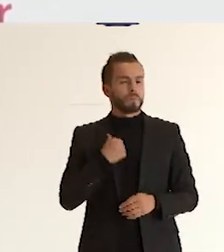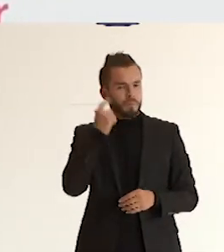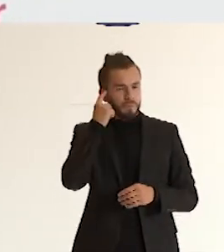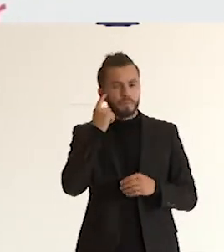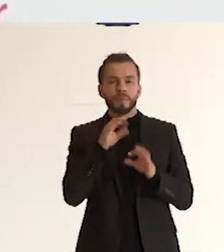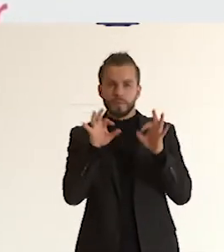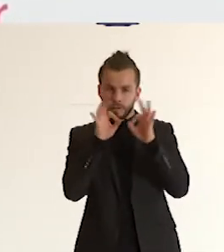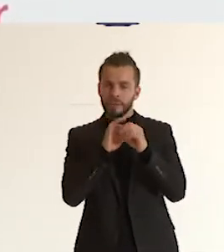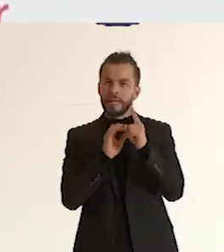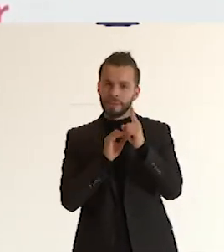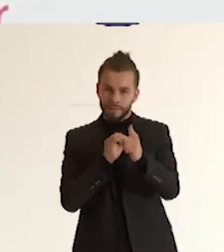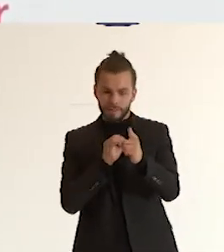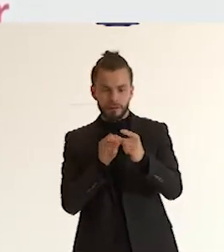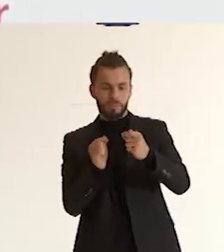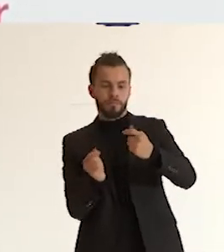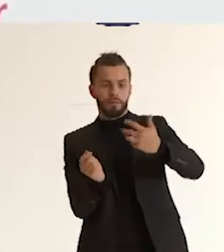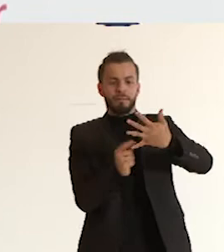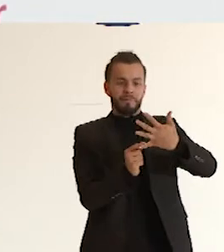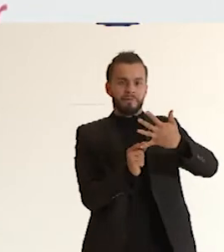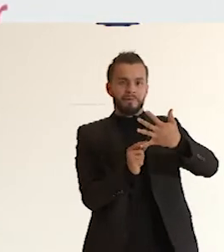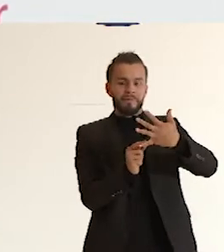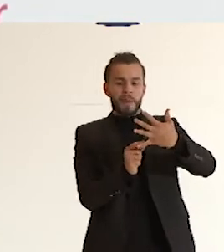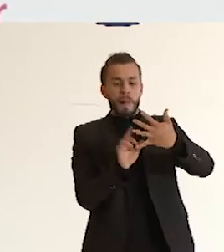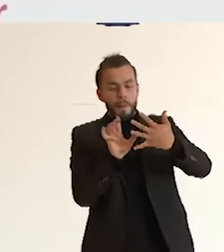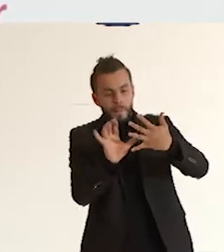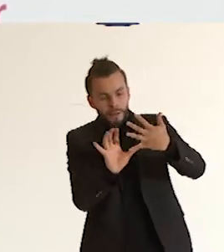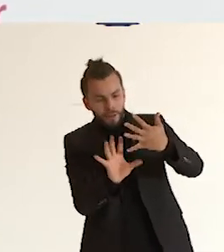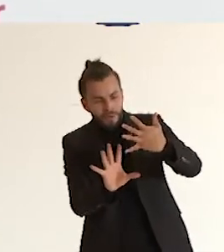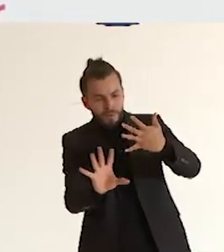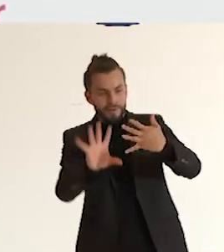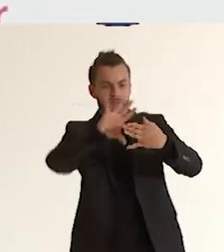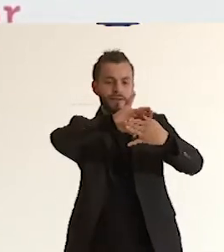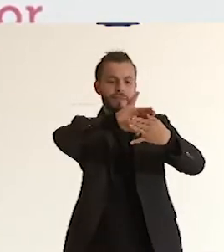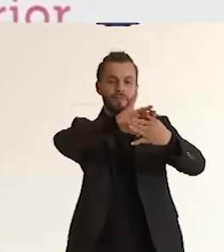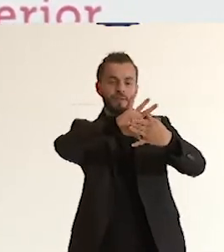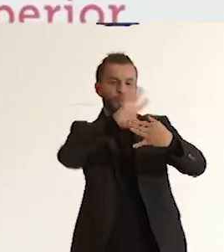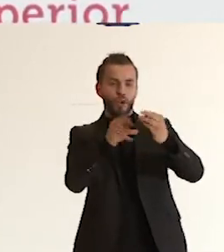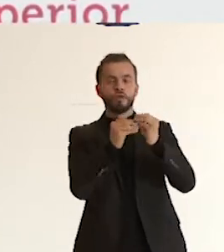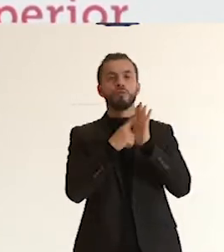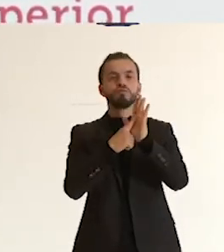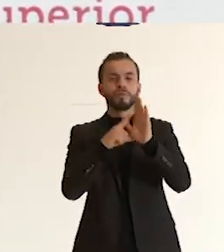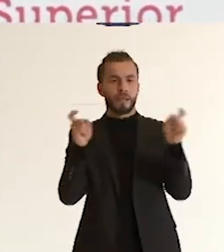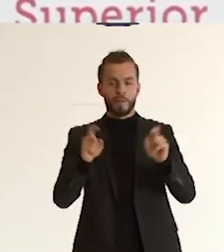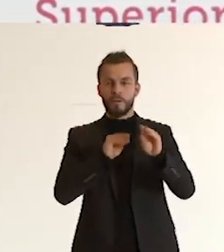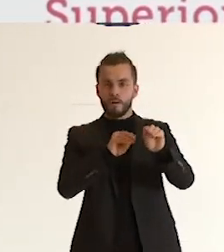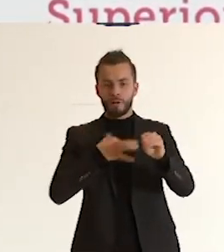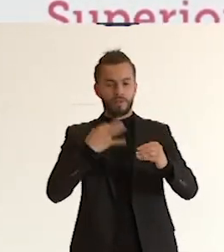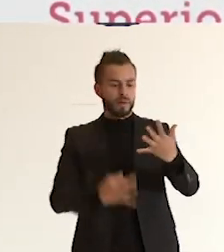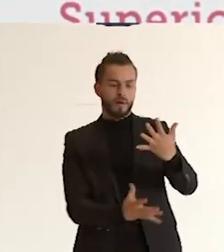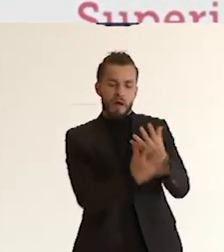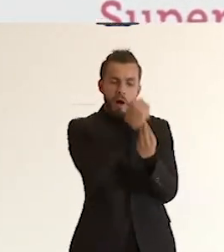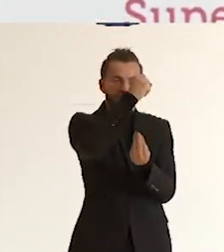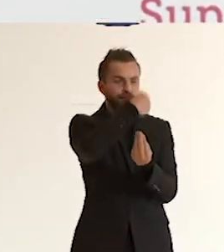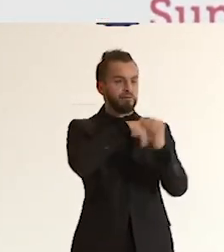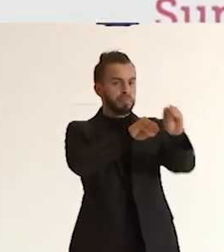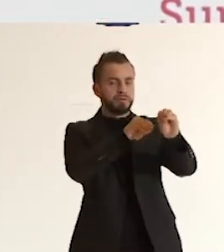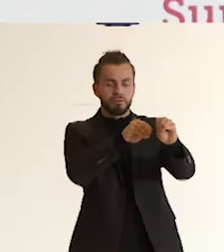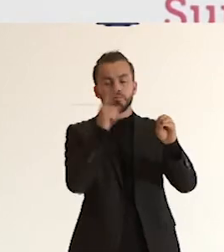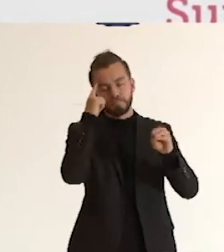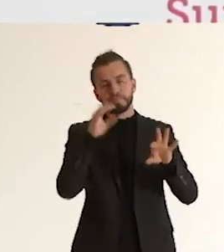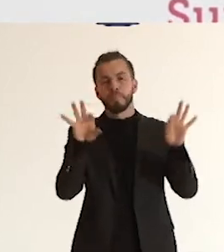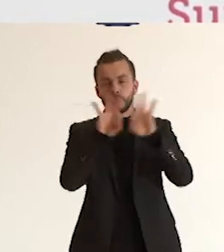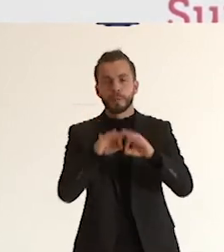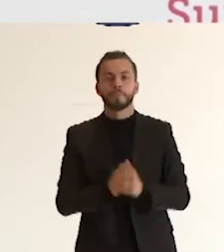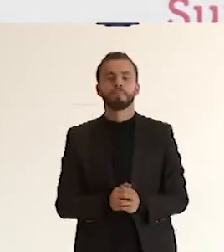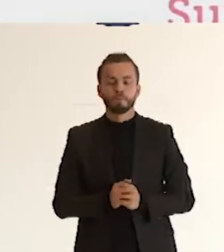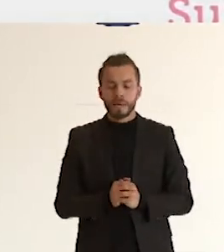aportarle apuntarle a distintos aspectos de las distintas formas de entender el tema ética a través